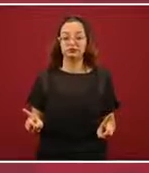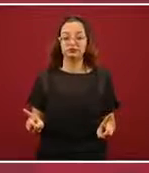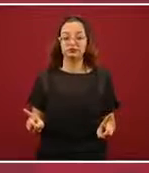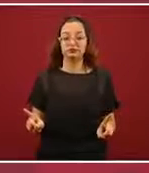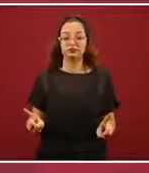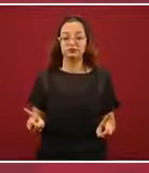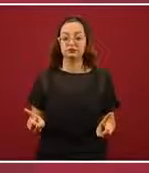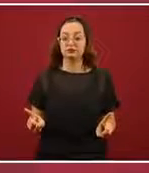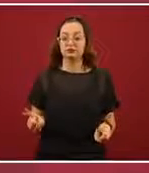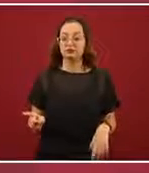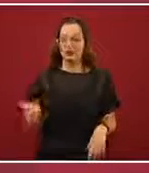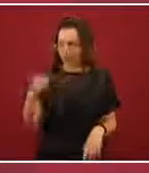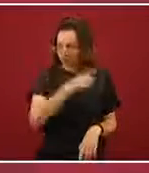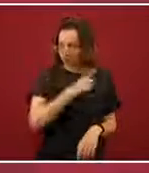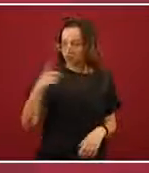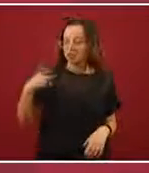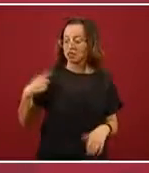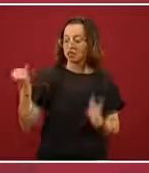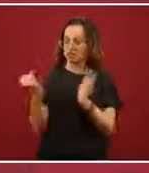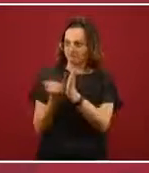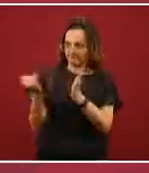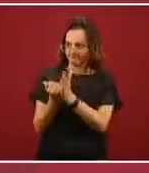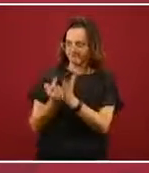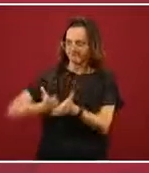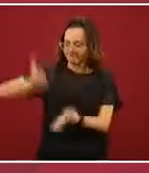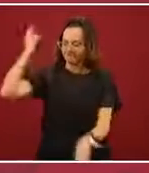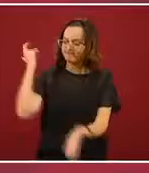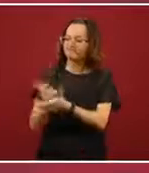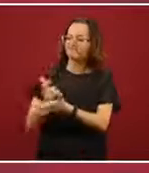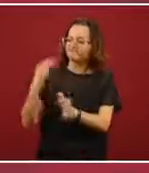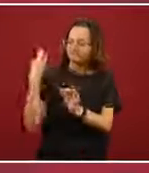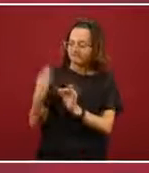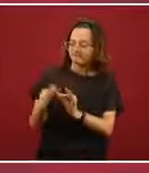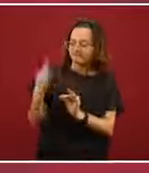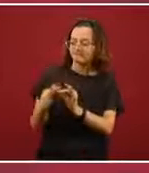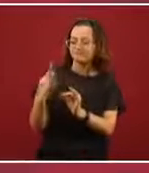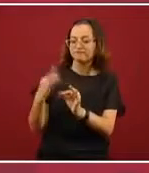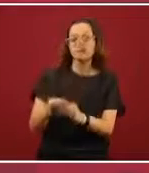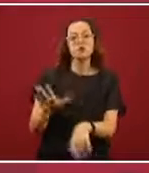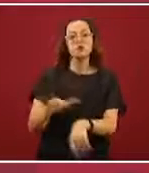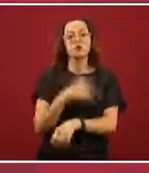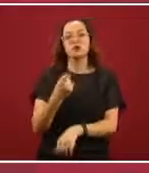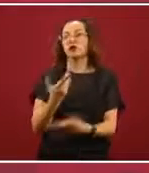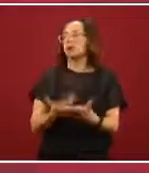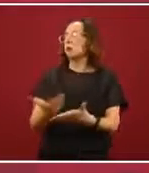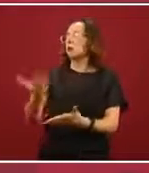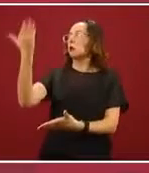lo que estamos buscando es que paguen impuestos los que no pagaban